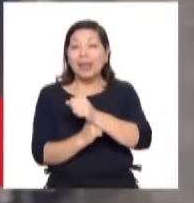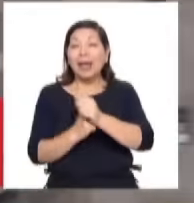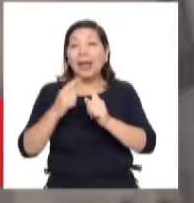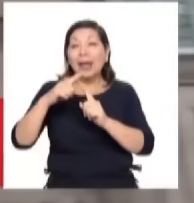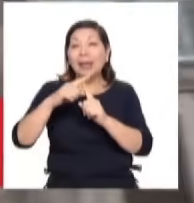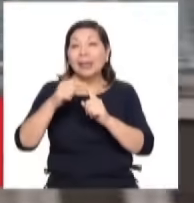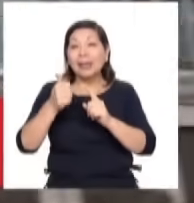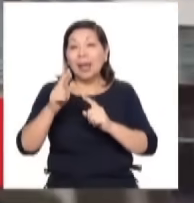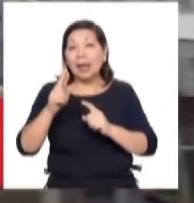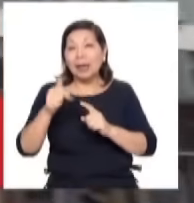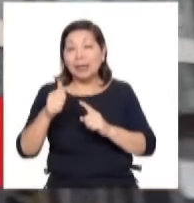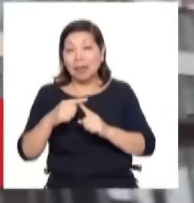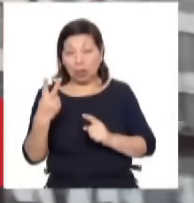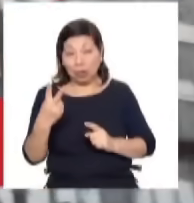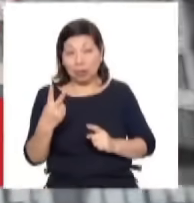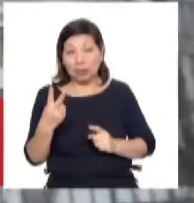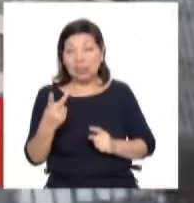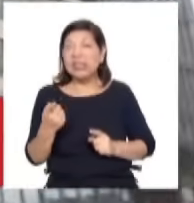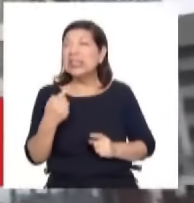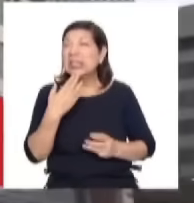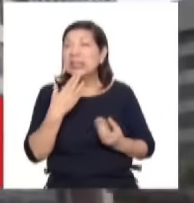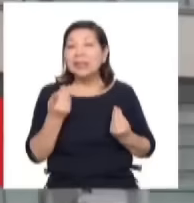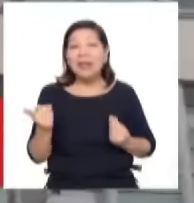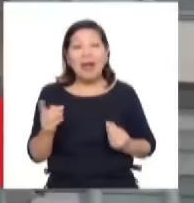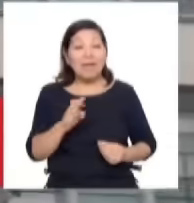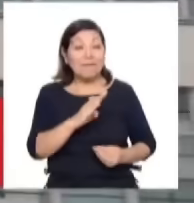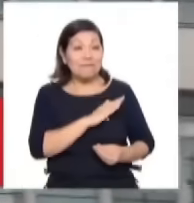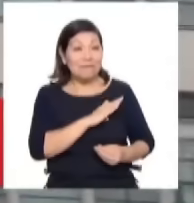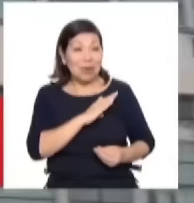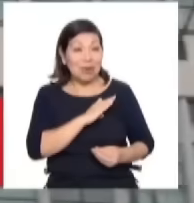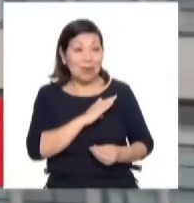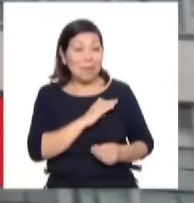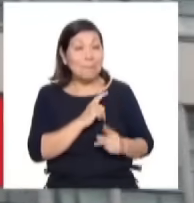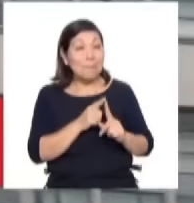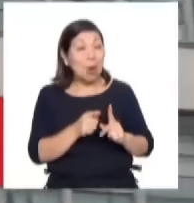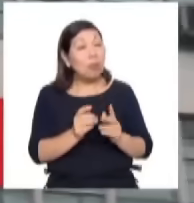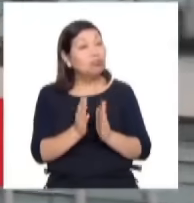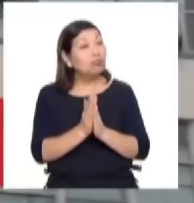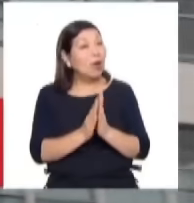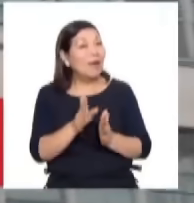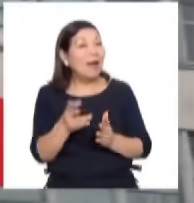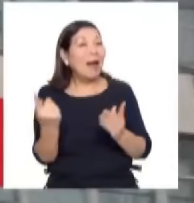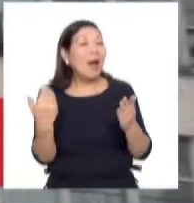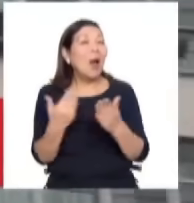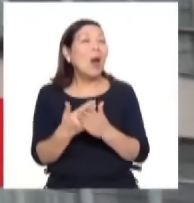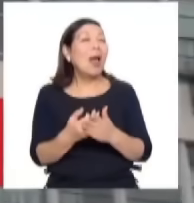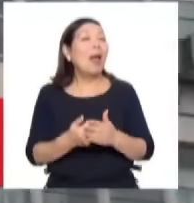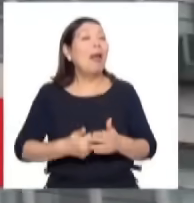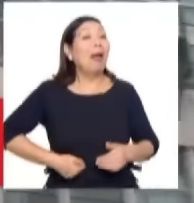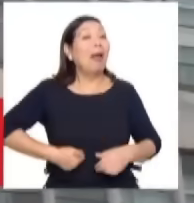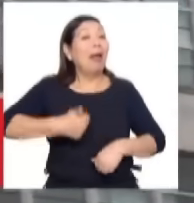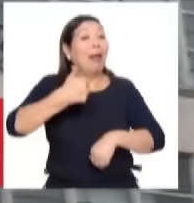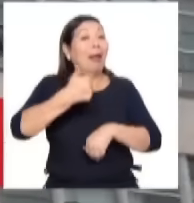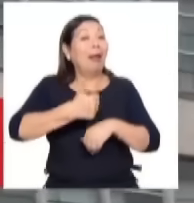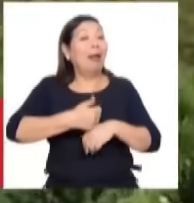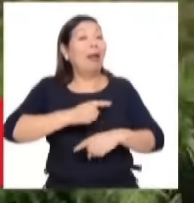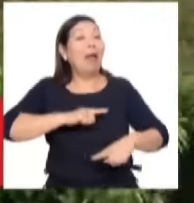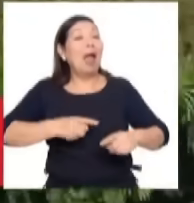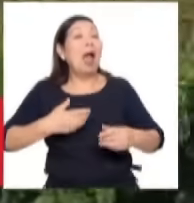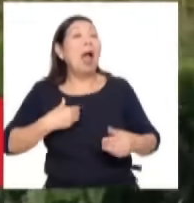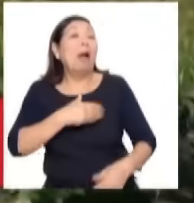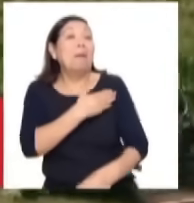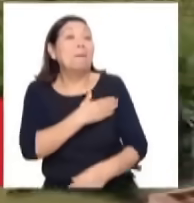II. Vázquez Castillo es acusado por la Fiscalía Anticorrupción de aprovechar su cercanía con altos funcionarios del